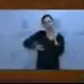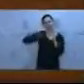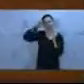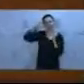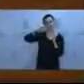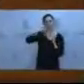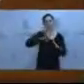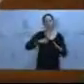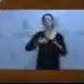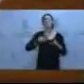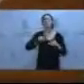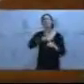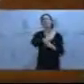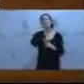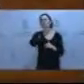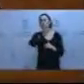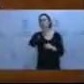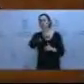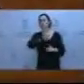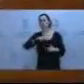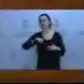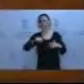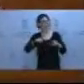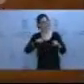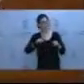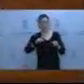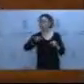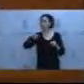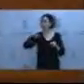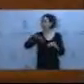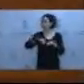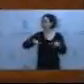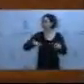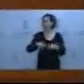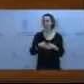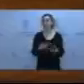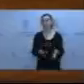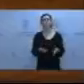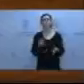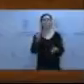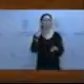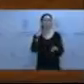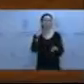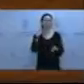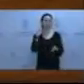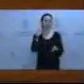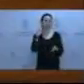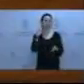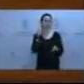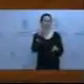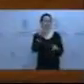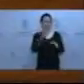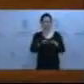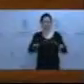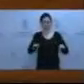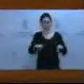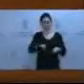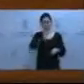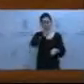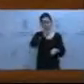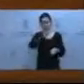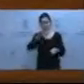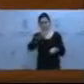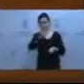autónoma con futuro. Pero, claro, voy terminando, señor Sanjurjo. Pero, claro, si los pupitres costaban 1.500 euros